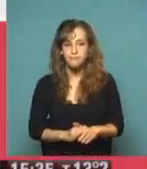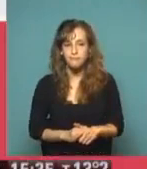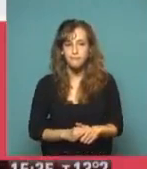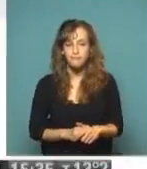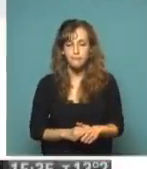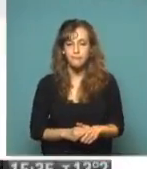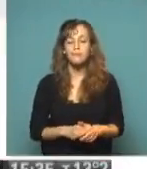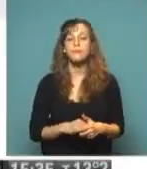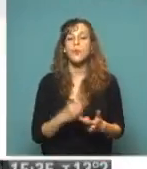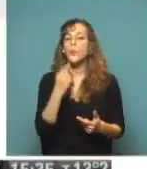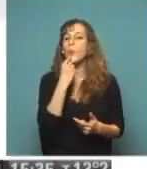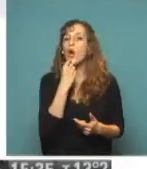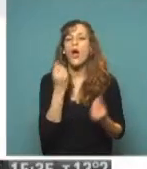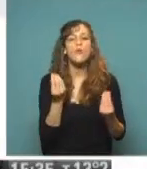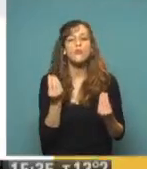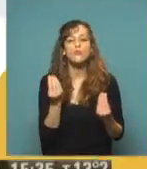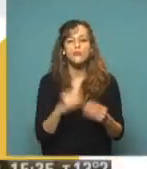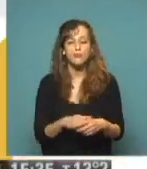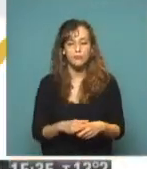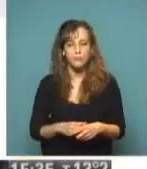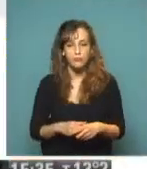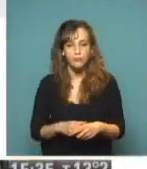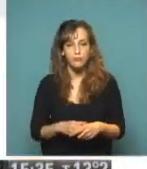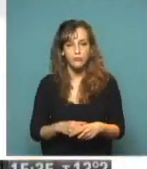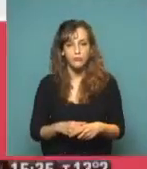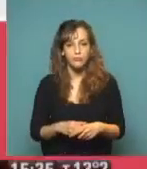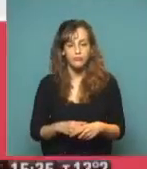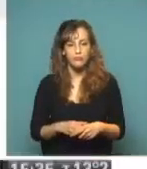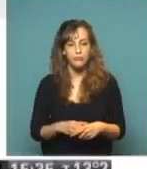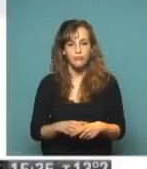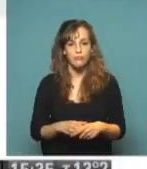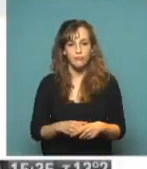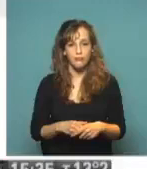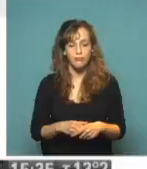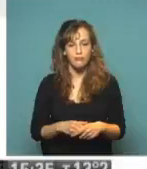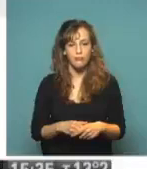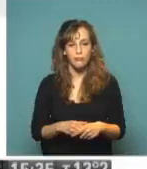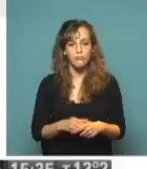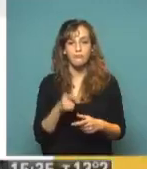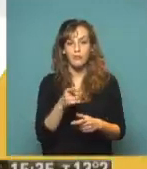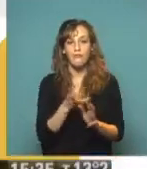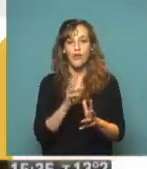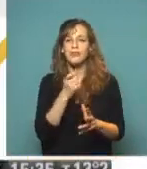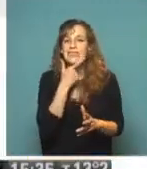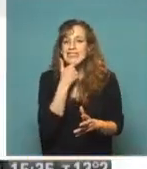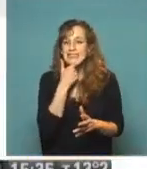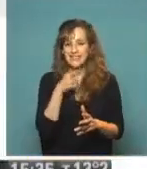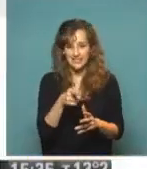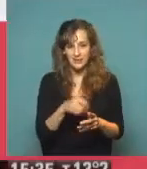boca es un medio círculo. Uh-huh. Un poquito inclinado para que quede medio un poco canchera la sonrisa. A